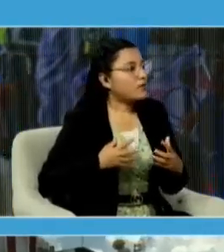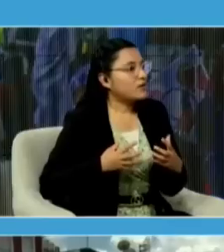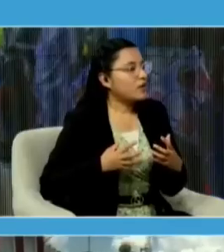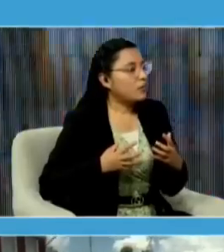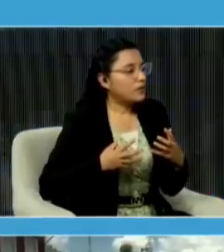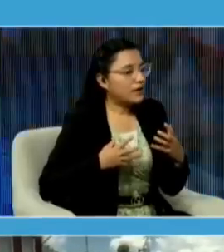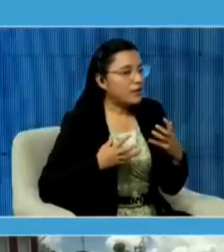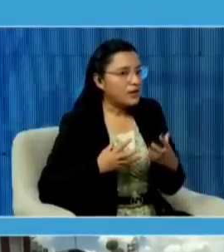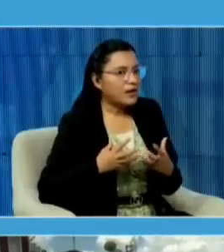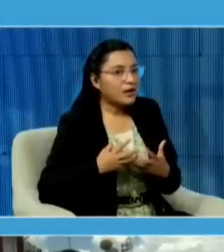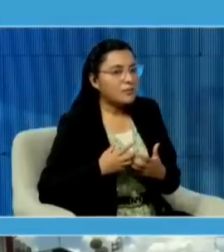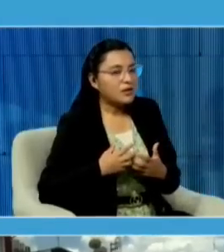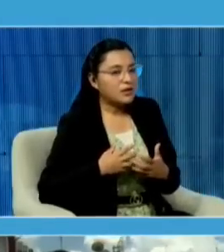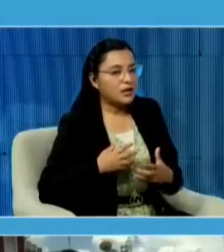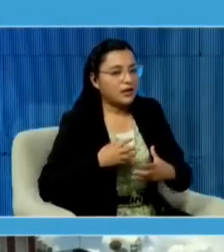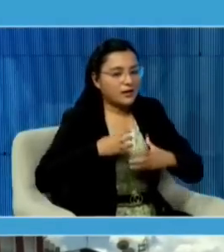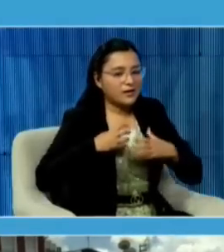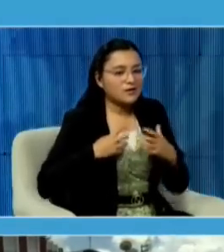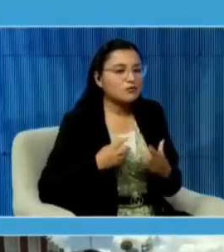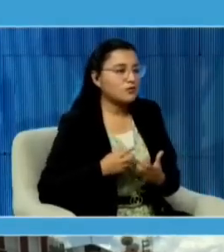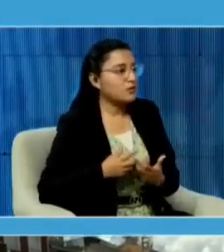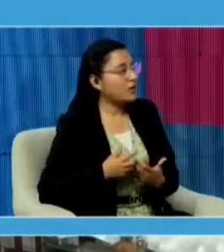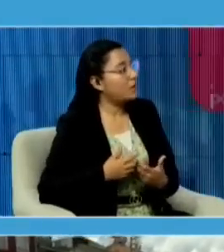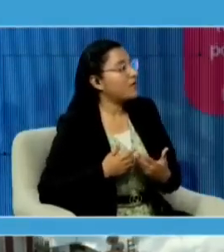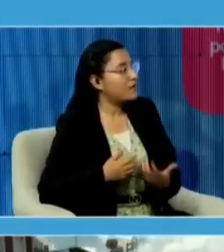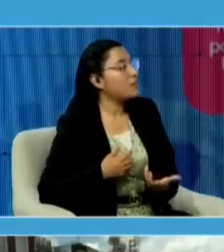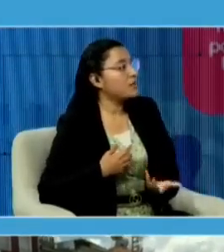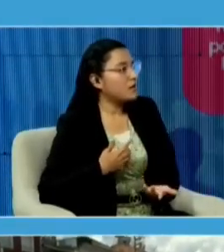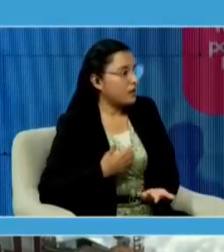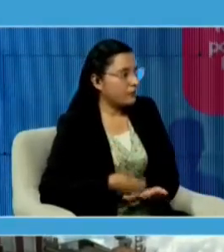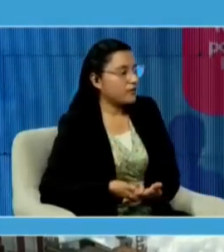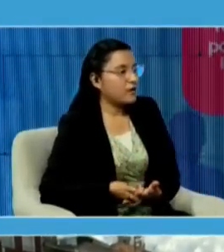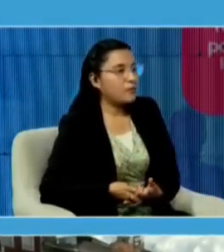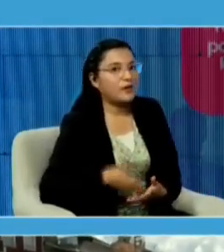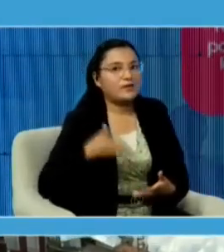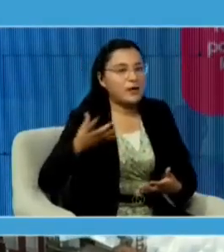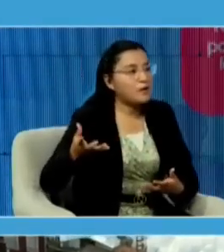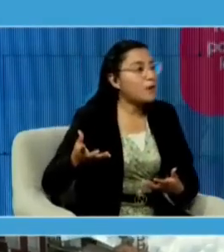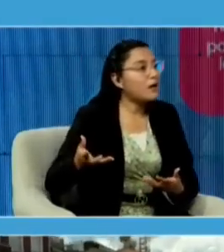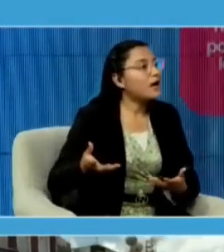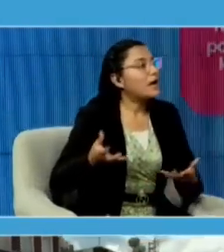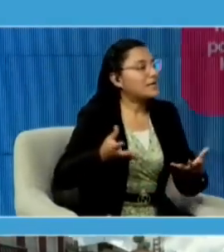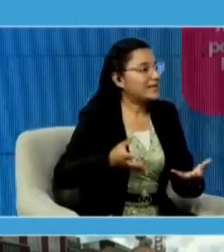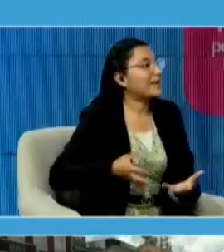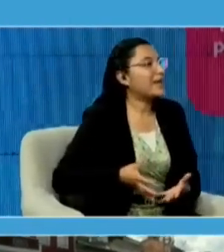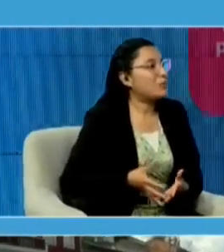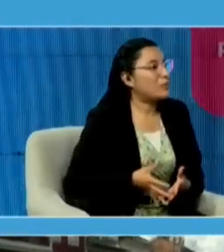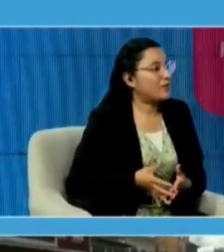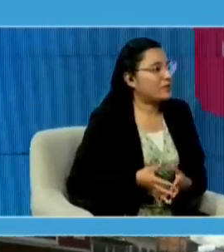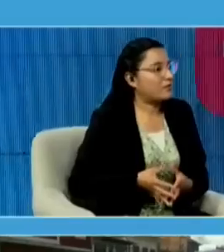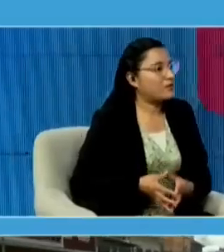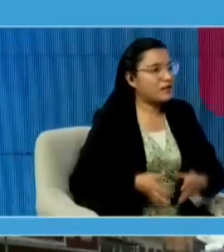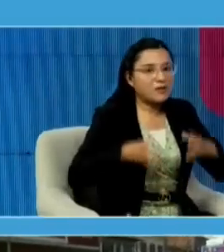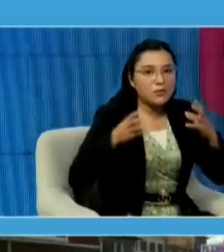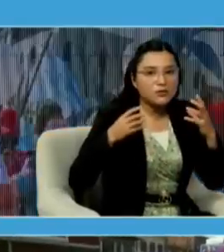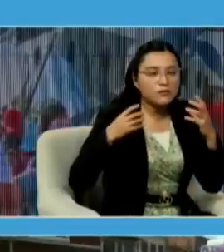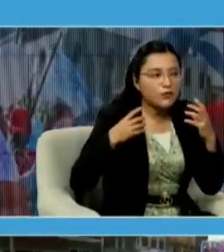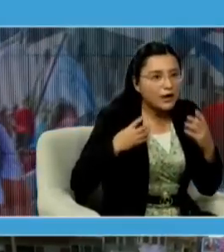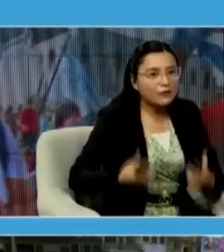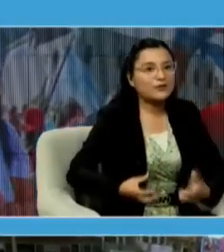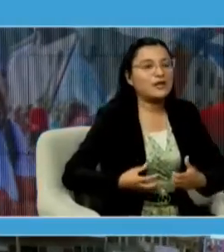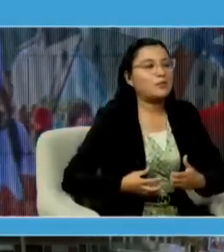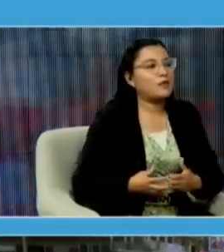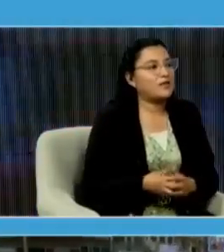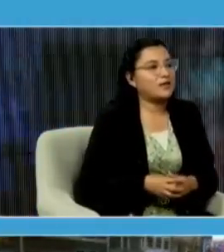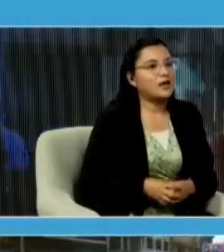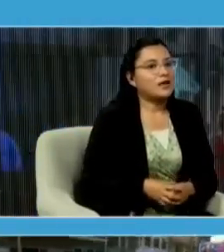OEA pues tiene que poner la mira realmente en aquellas situaciones que verdaderamente afectan al país. Y hablaba acerca de la pobreza, ¿no? Decía, debemos